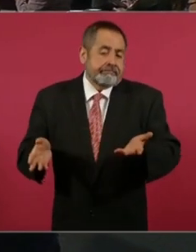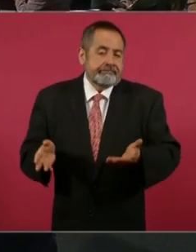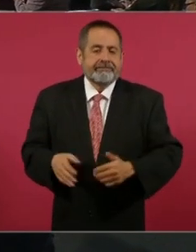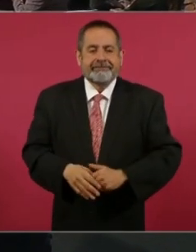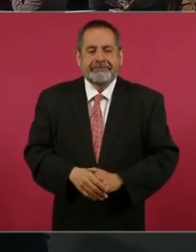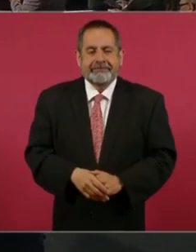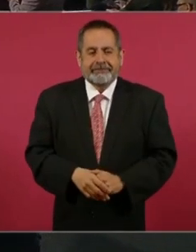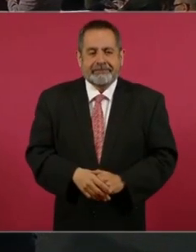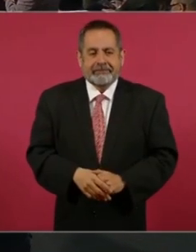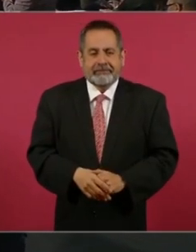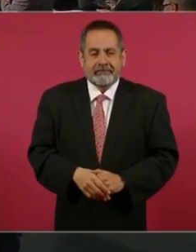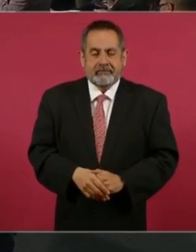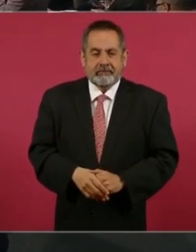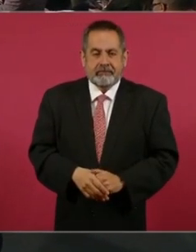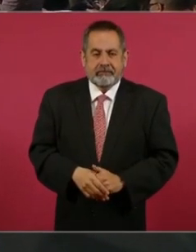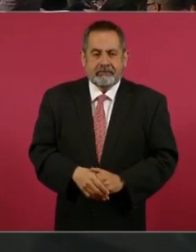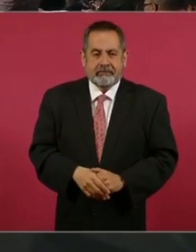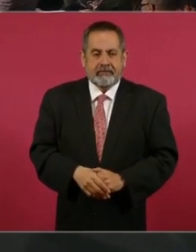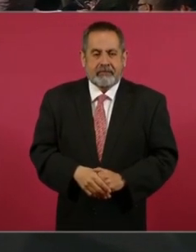y